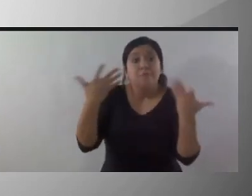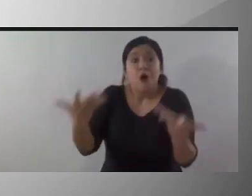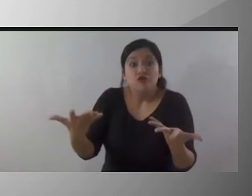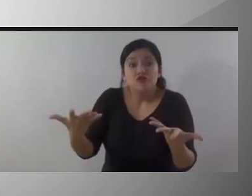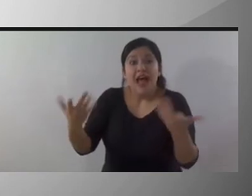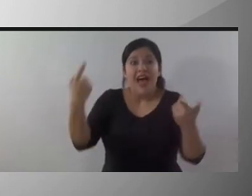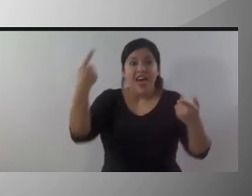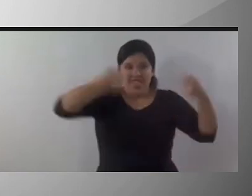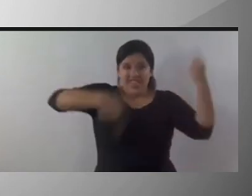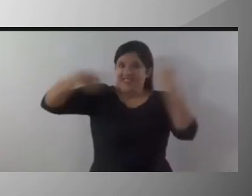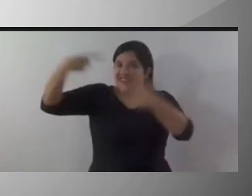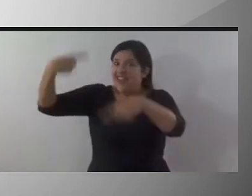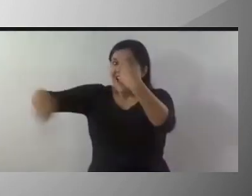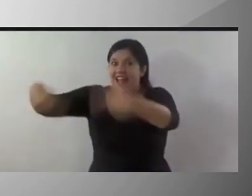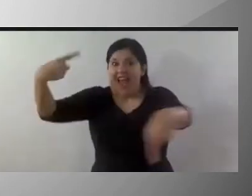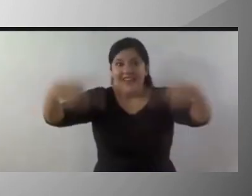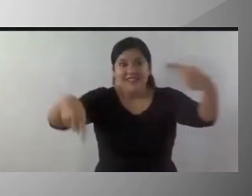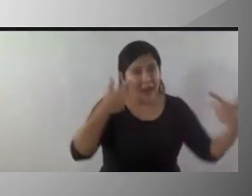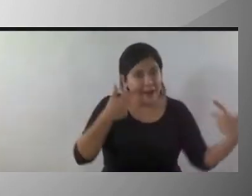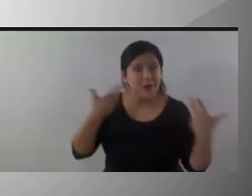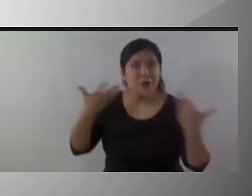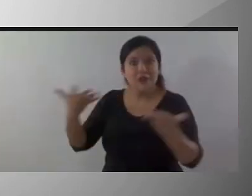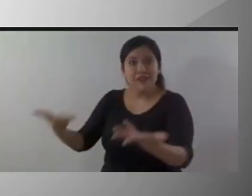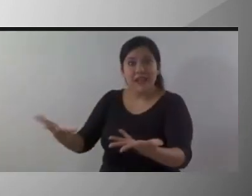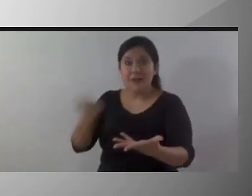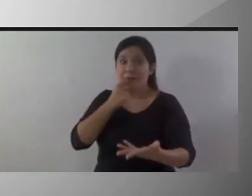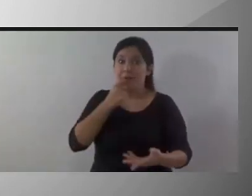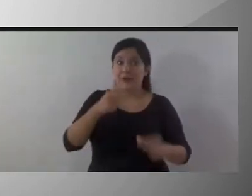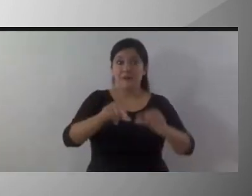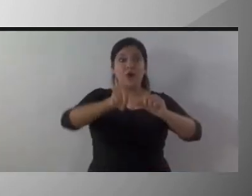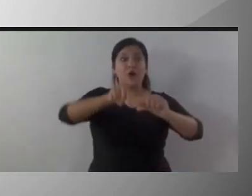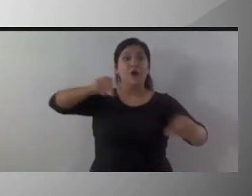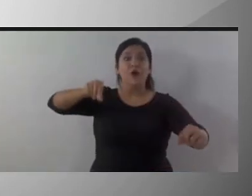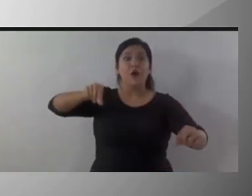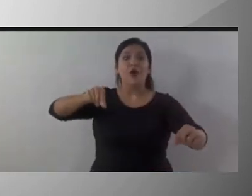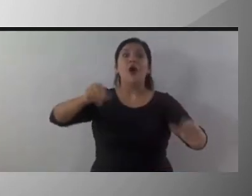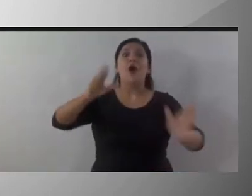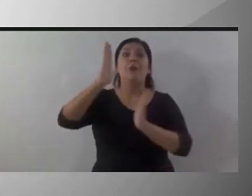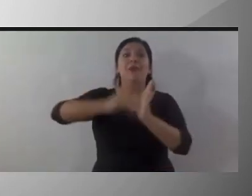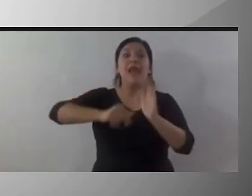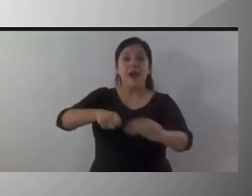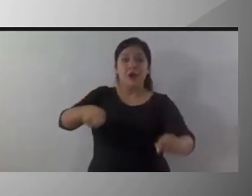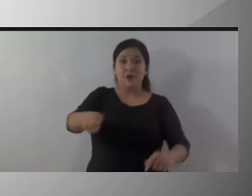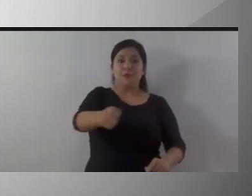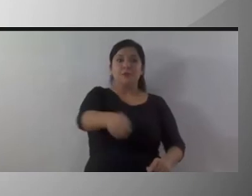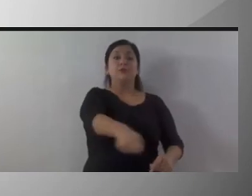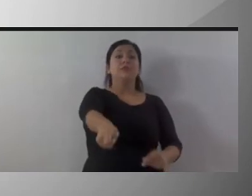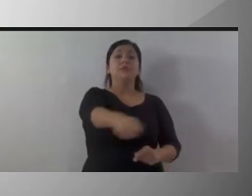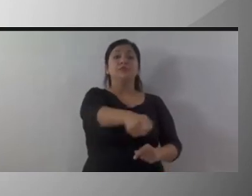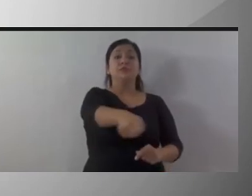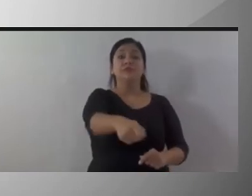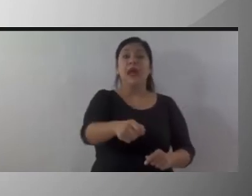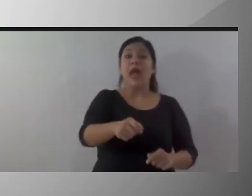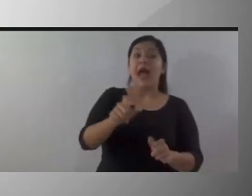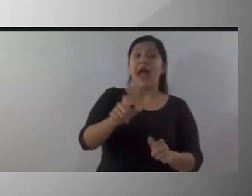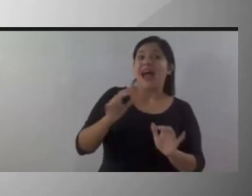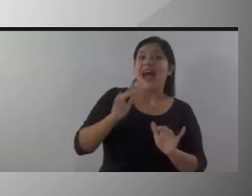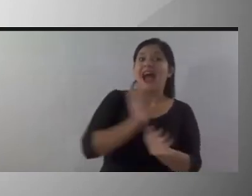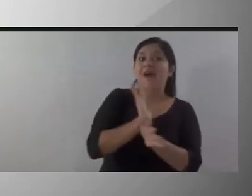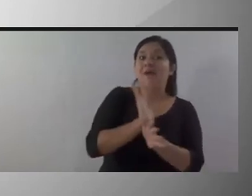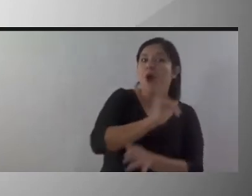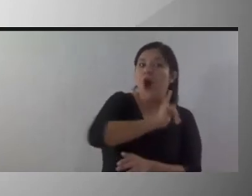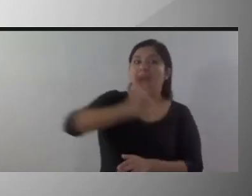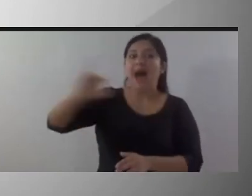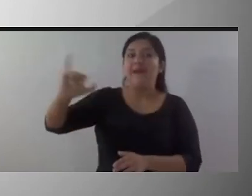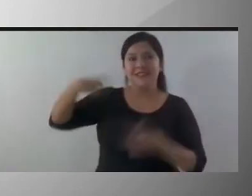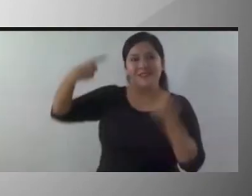mostrar nuestras diferencias. Yo, porque muestro mi diferencia con un bastón blanco, es que alguien me puede avisar que hay un pozo adelante, si no me lo trago, si quiero